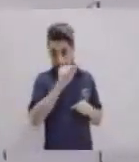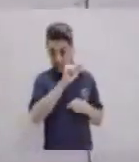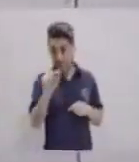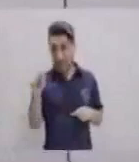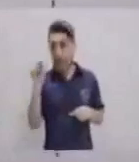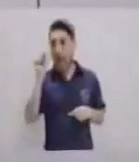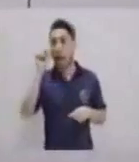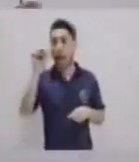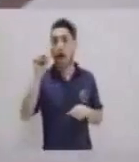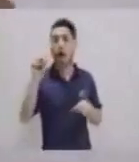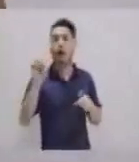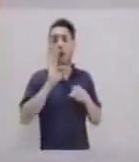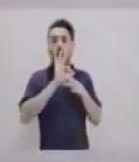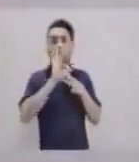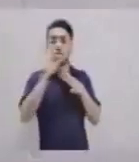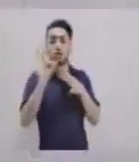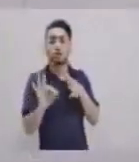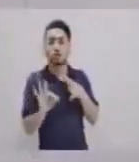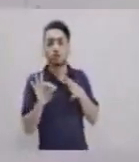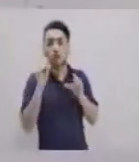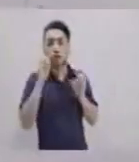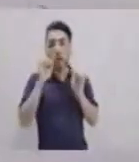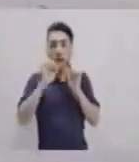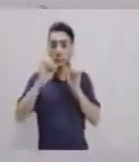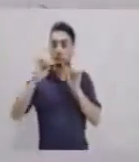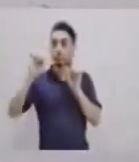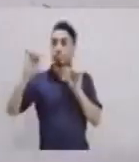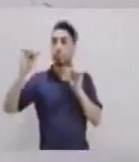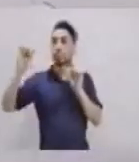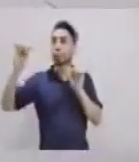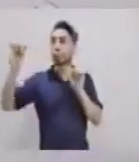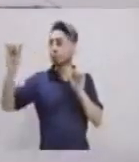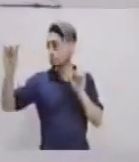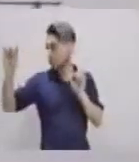a determinar que la función se va a prolongar,